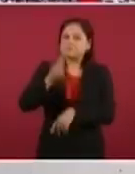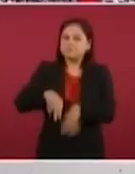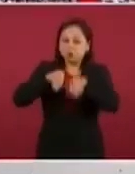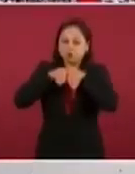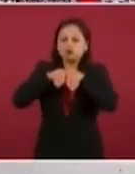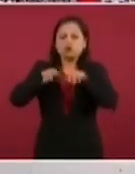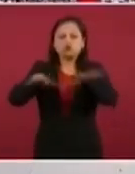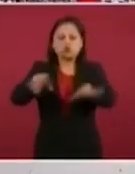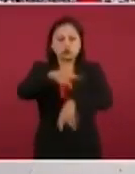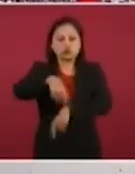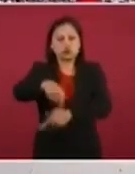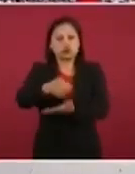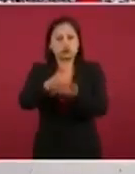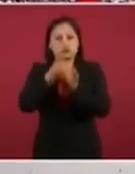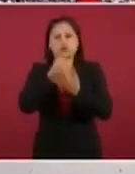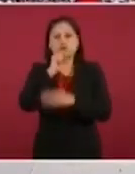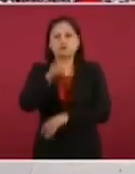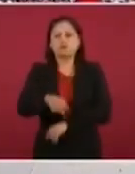campaña